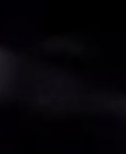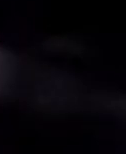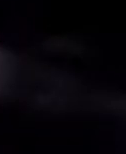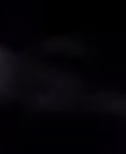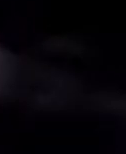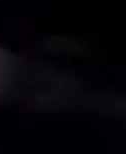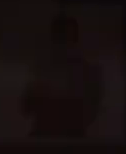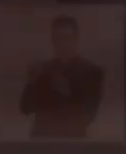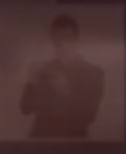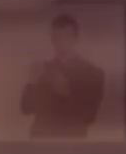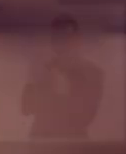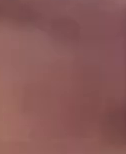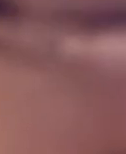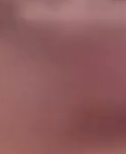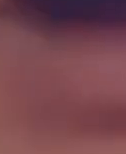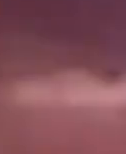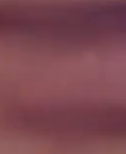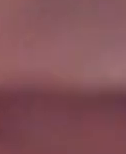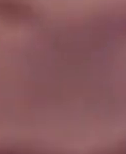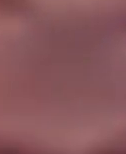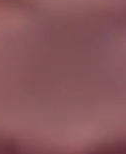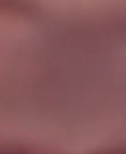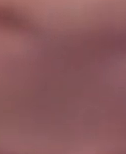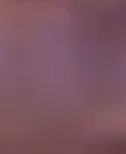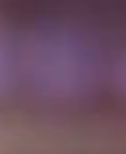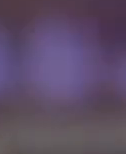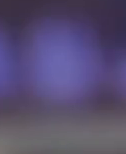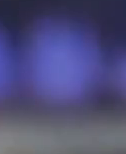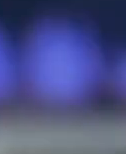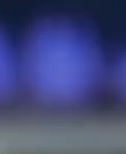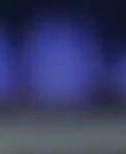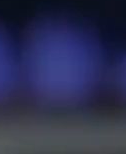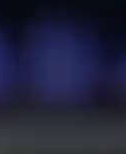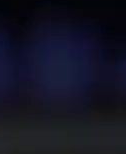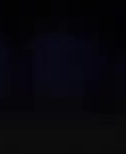Ultra, o mejor dicho, Jorge Ramón Batista Calero.